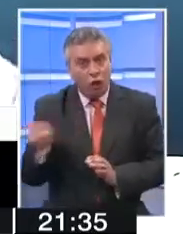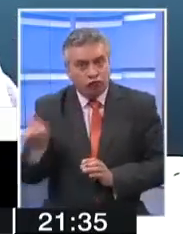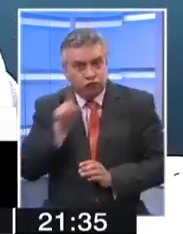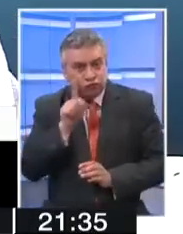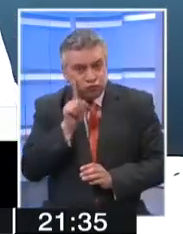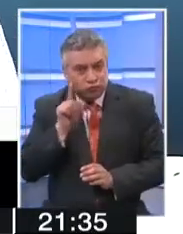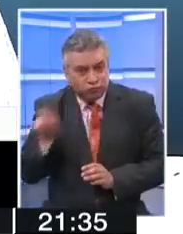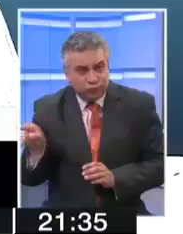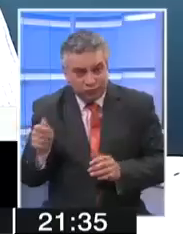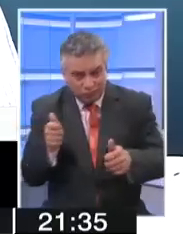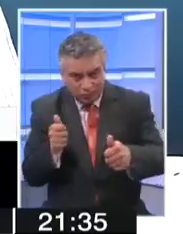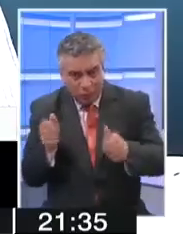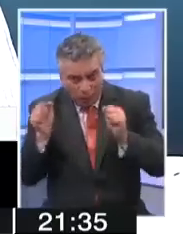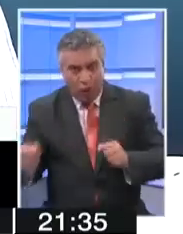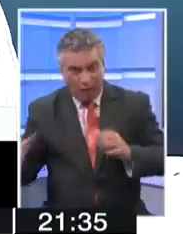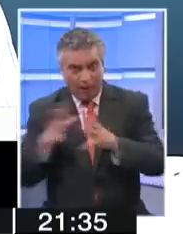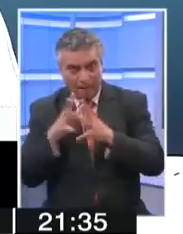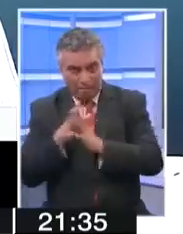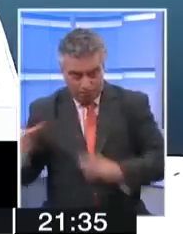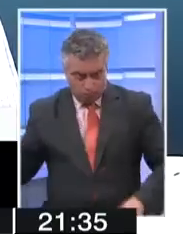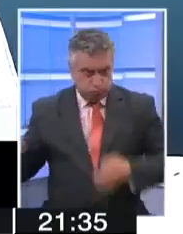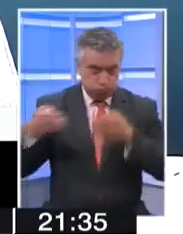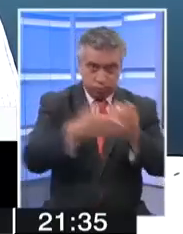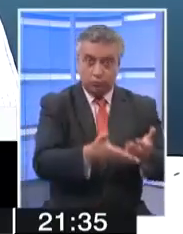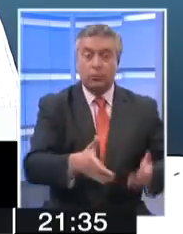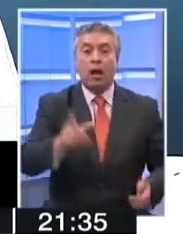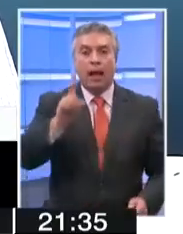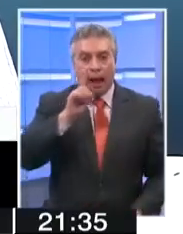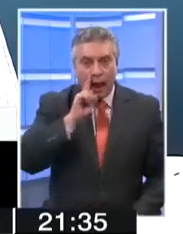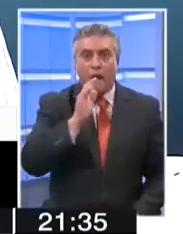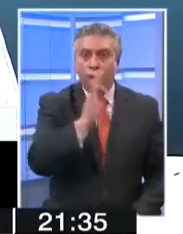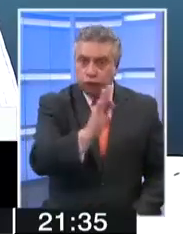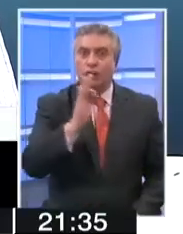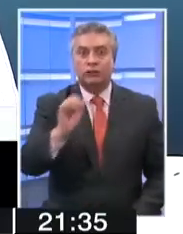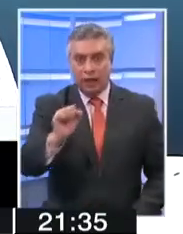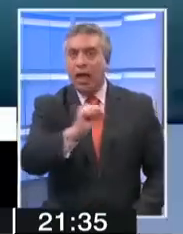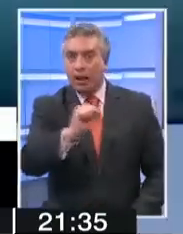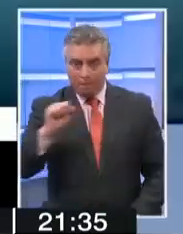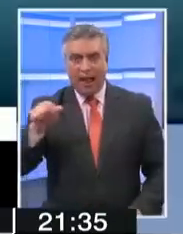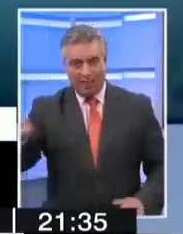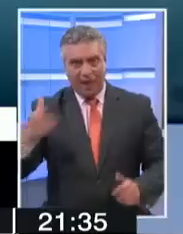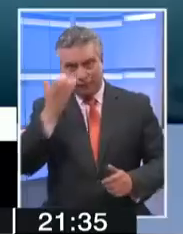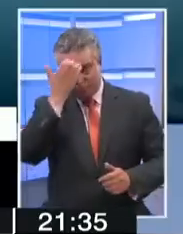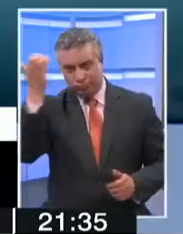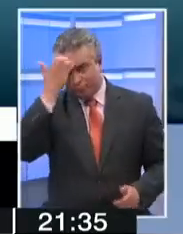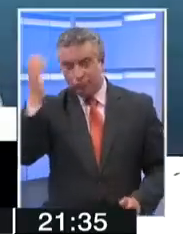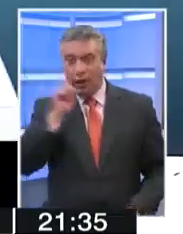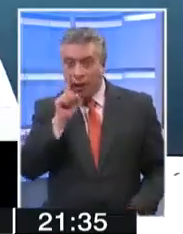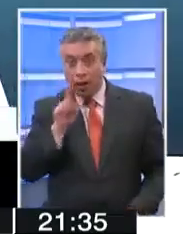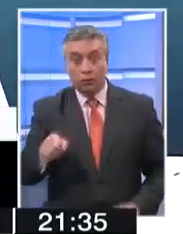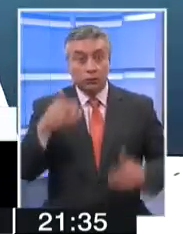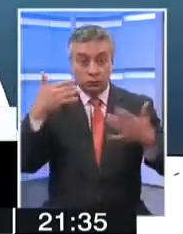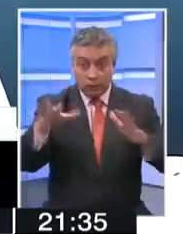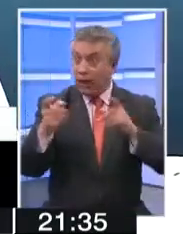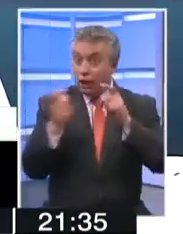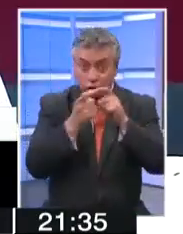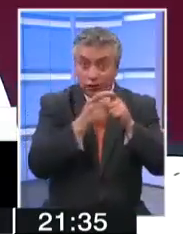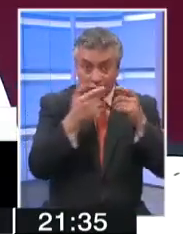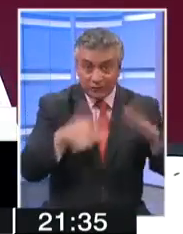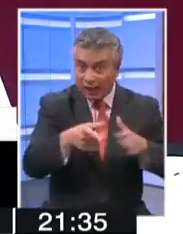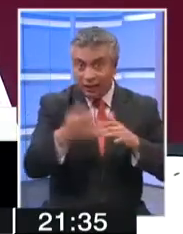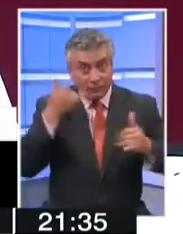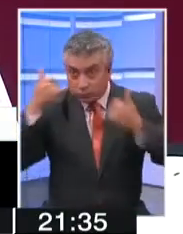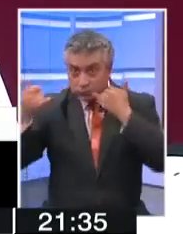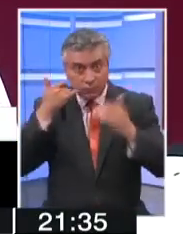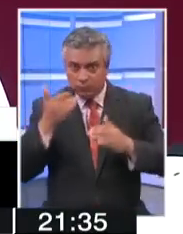financiados? Hay gente de la Fuerza Armada especialista. ¿Y usted tuvo contacto con algunos de ellos? ¿Con gente del ejército extraoficialmente?